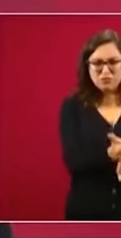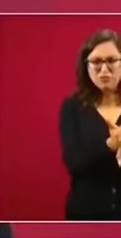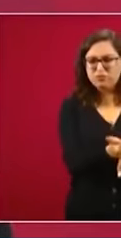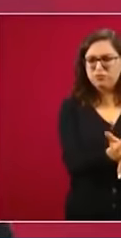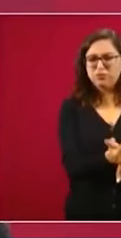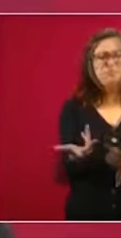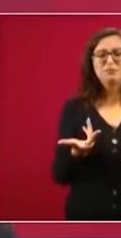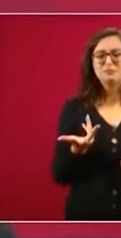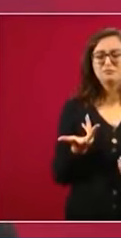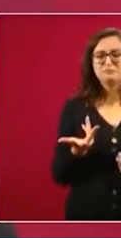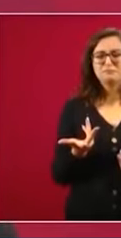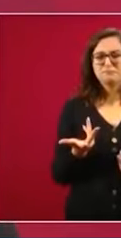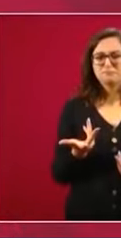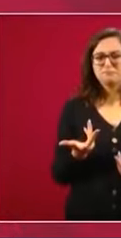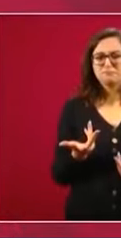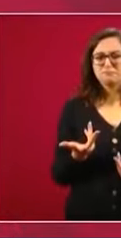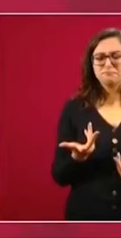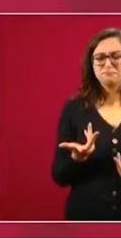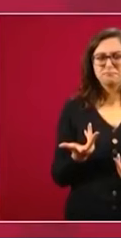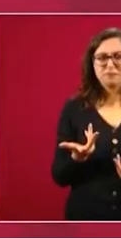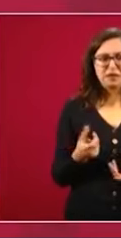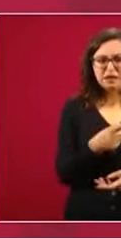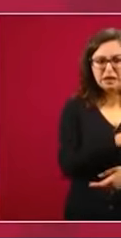la violencia están